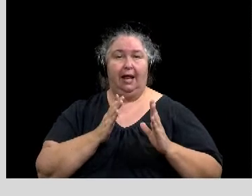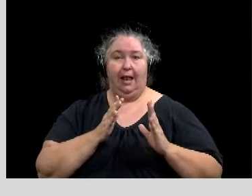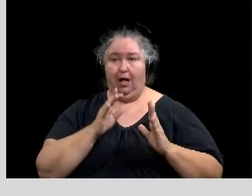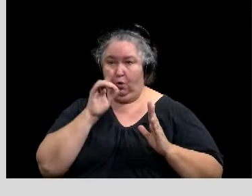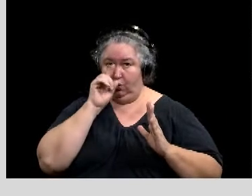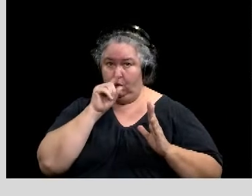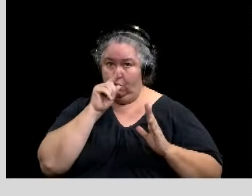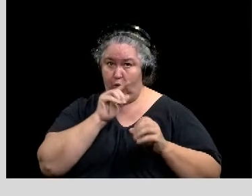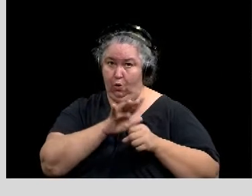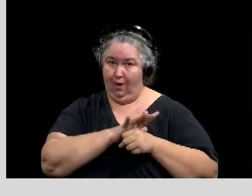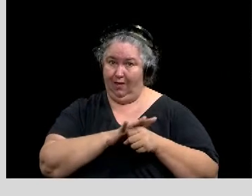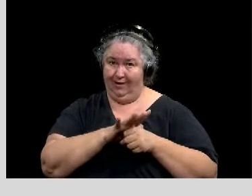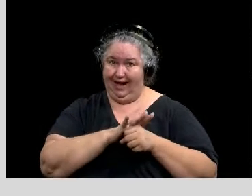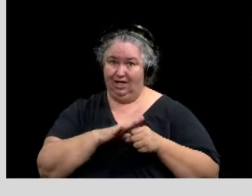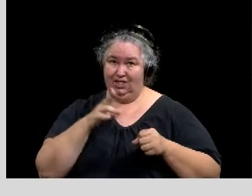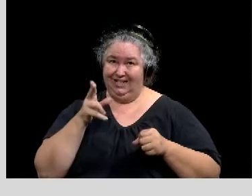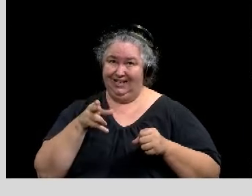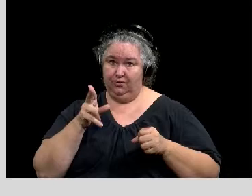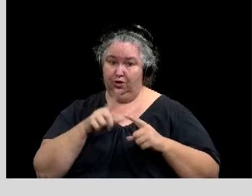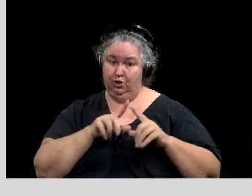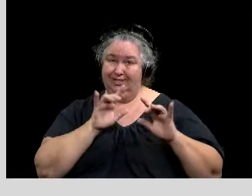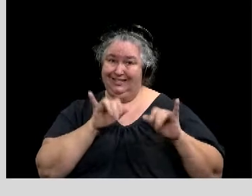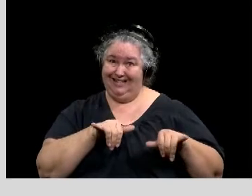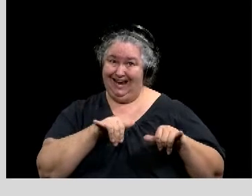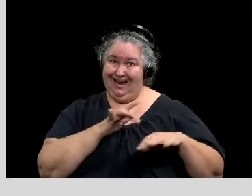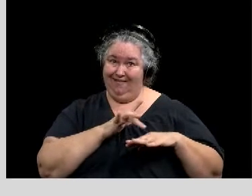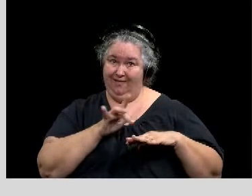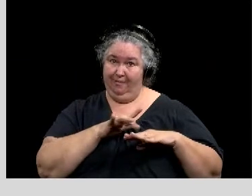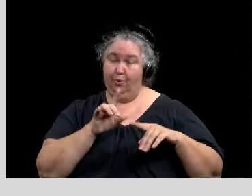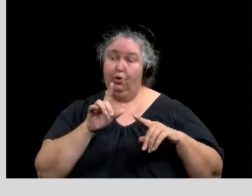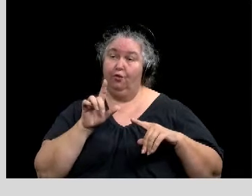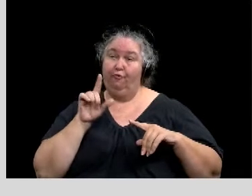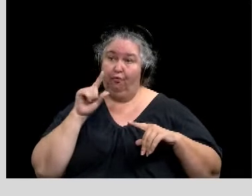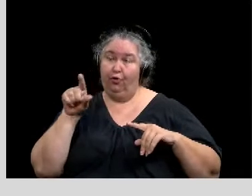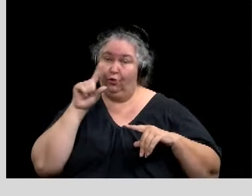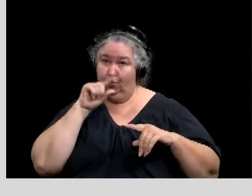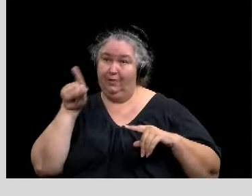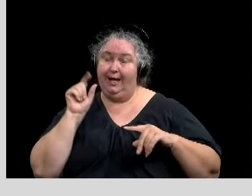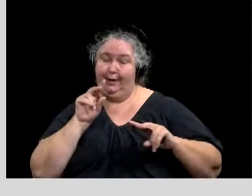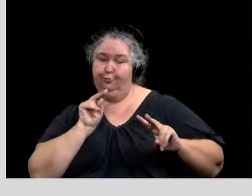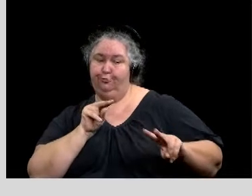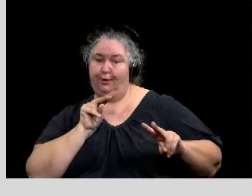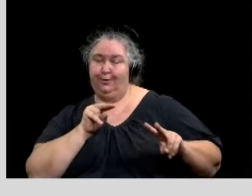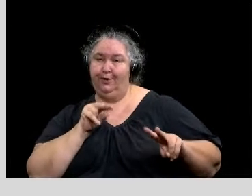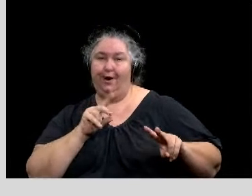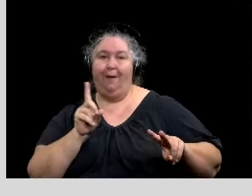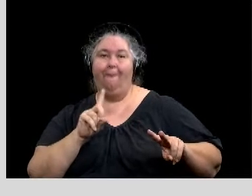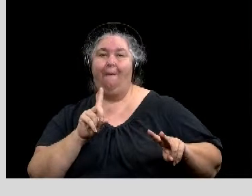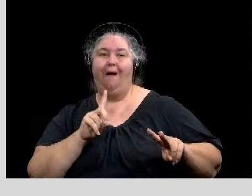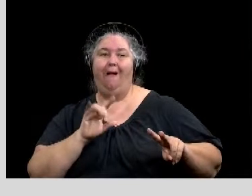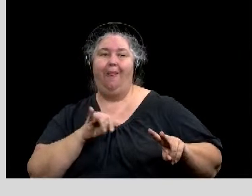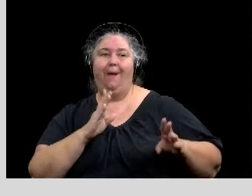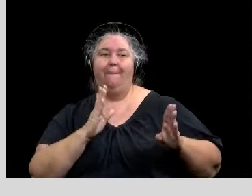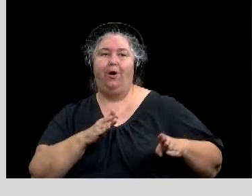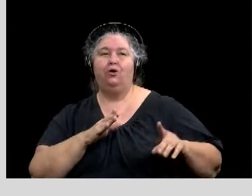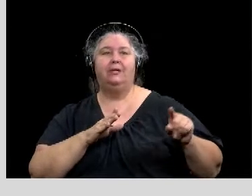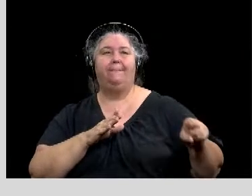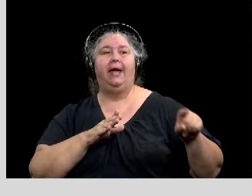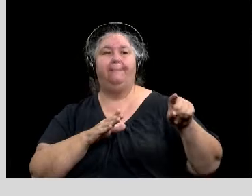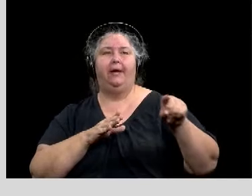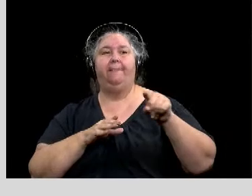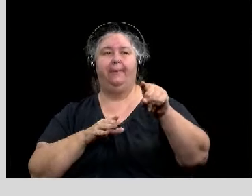en la locación de la historia pueden trazar